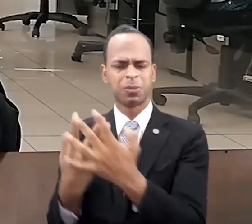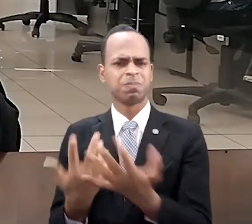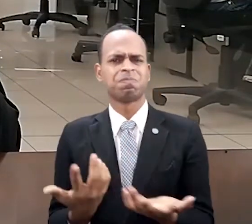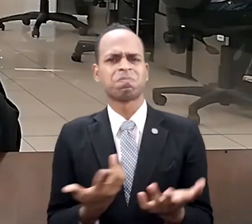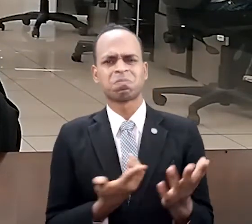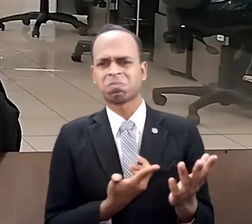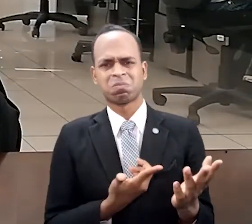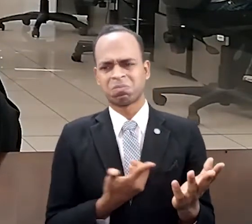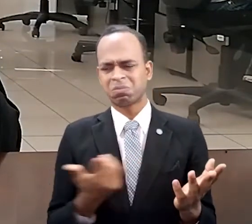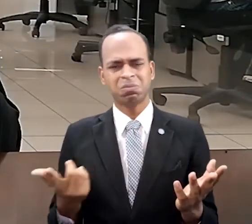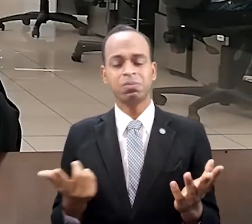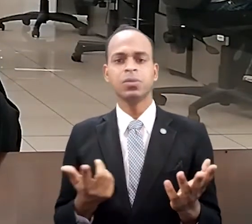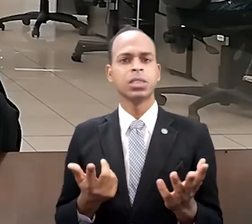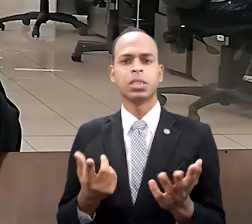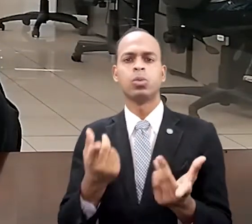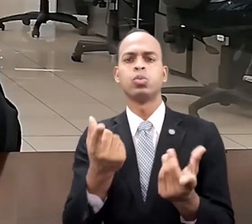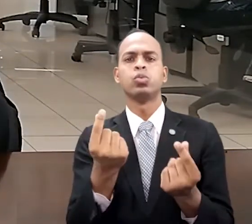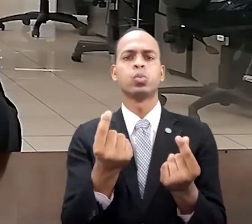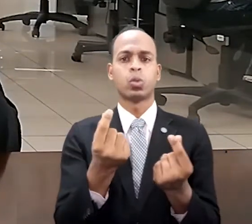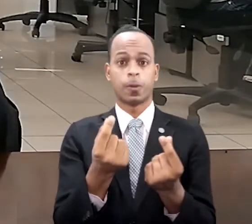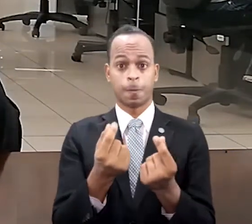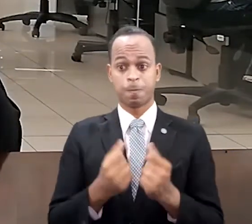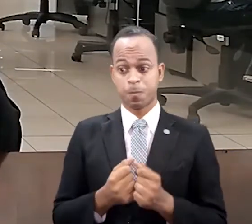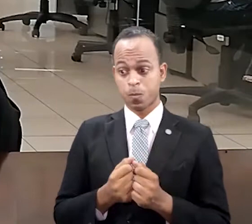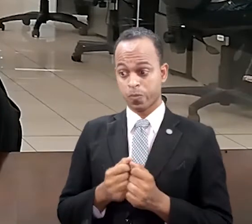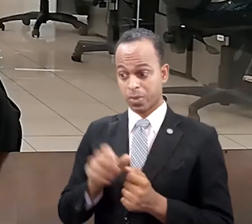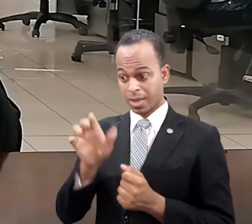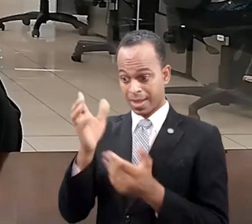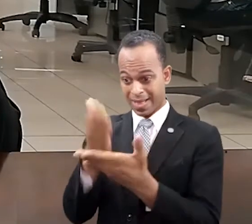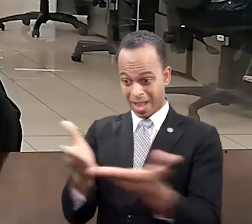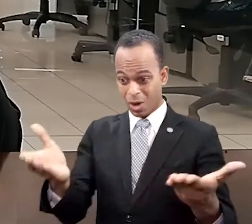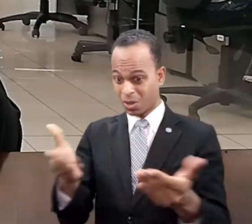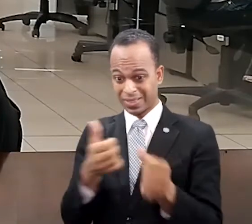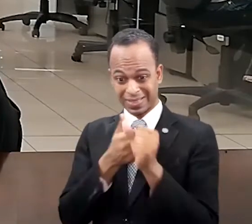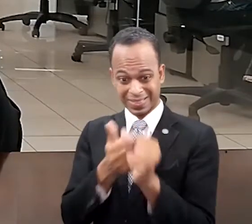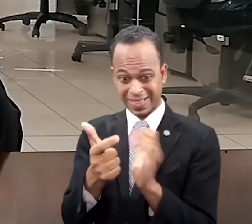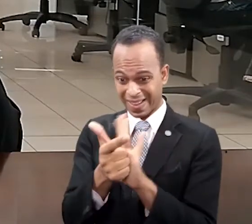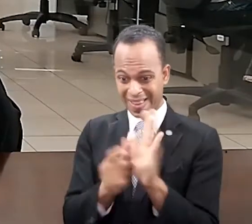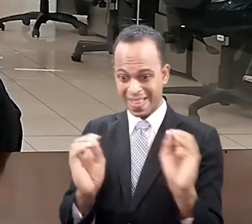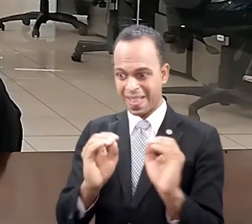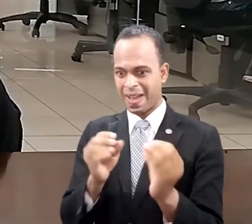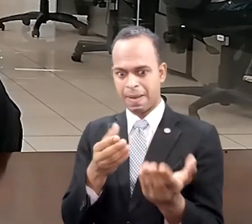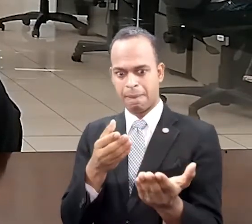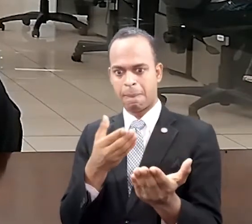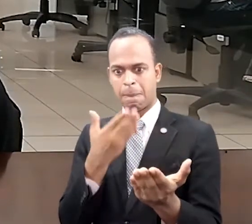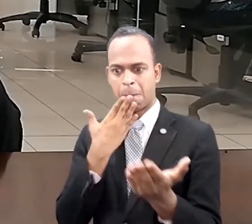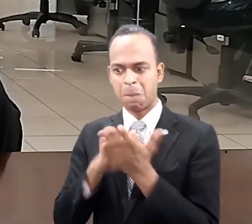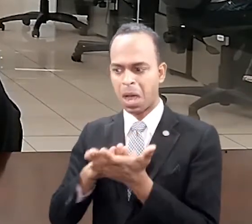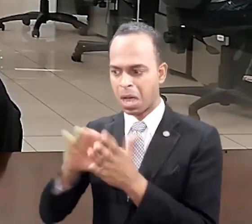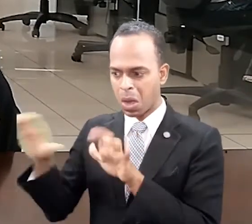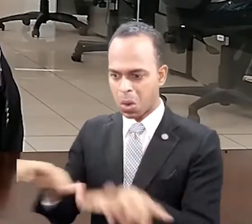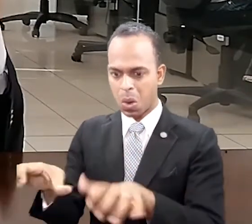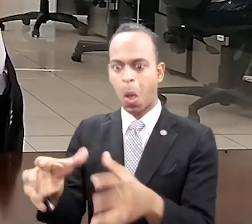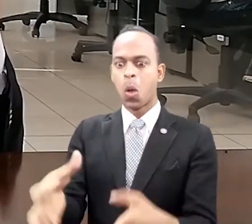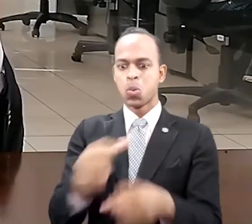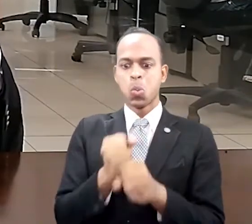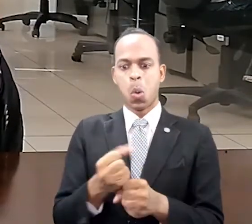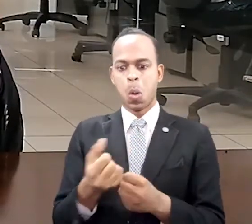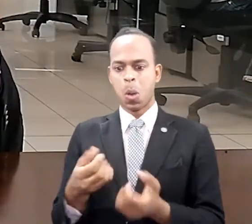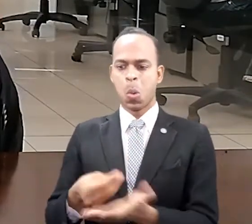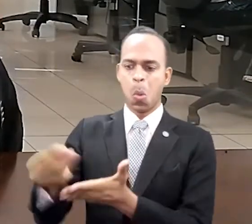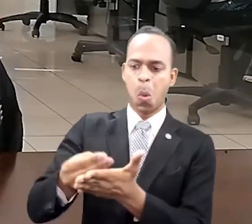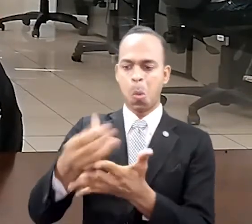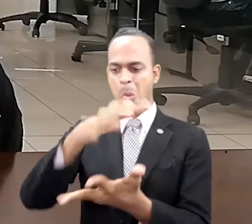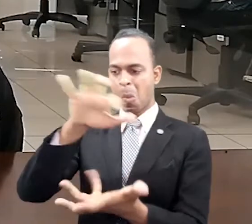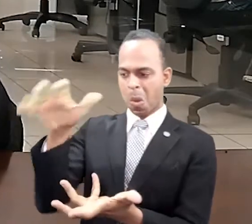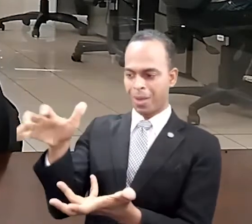la cárcel. Lo único que yo hago es que te quito el inmueble, o el mueble, o el bien